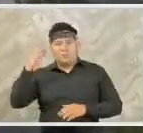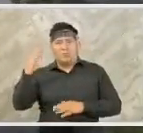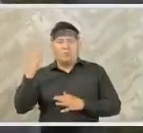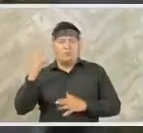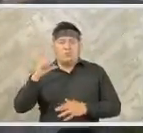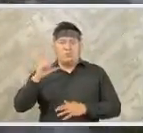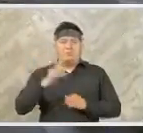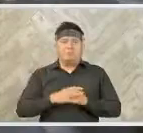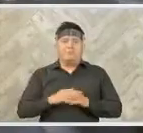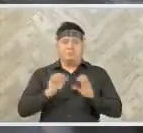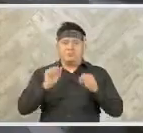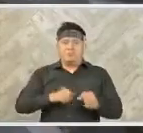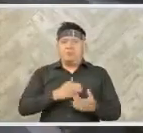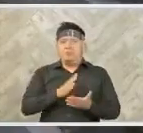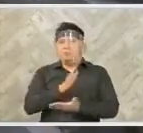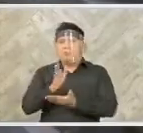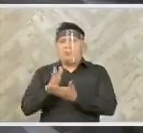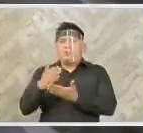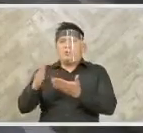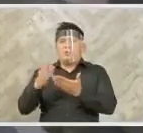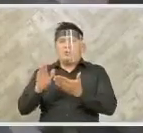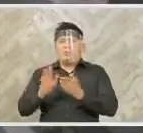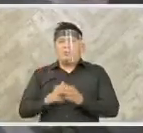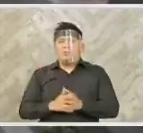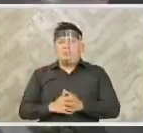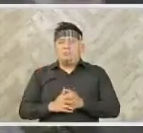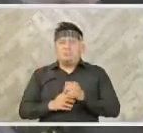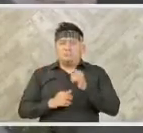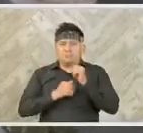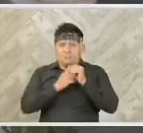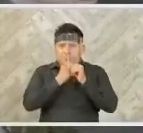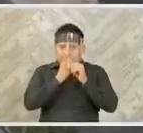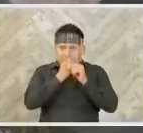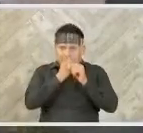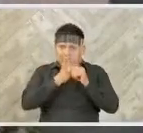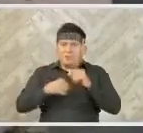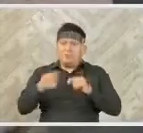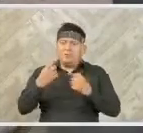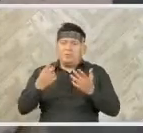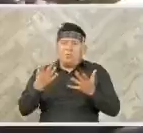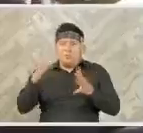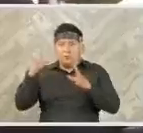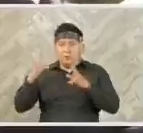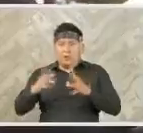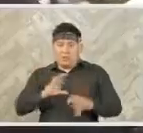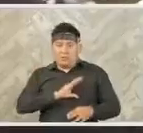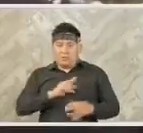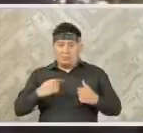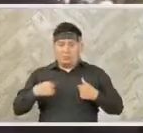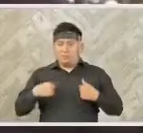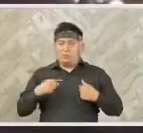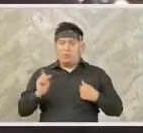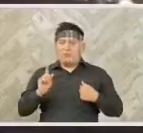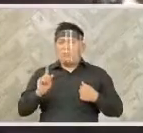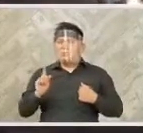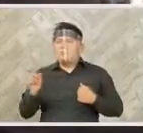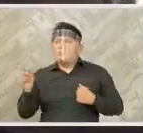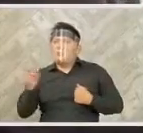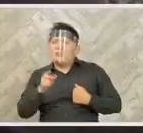ir a comprar de manera directa, no compra la alcaldía. La alcaldía es el puente entre el productor y el